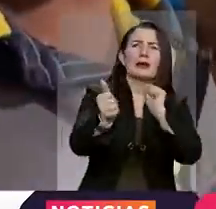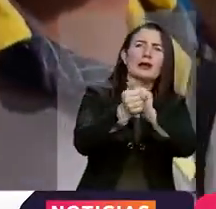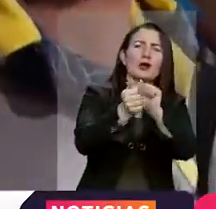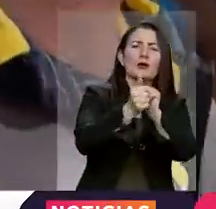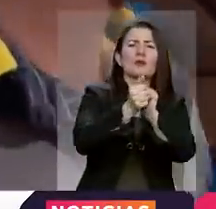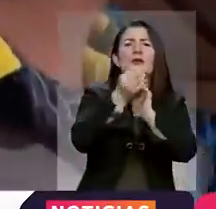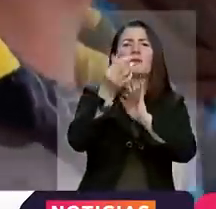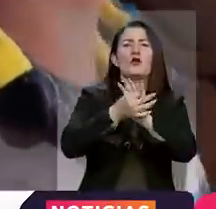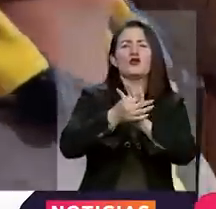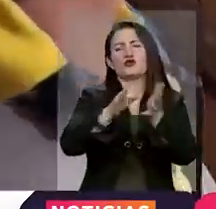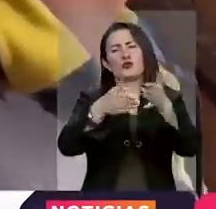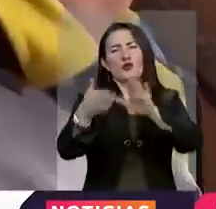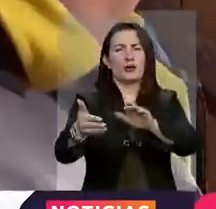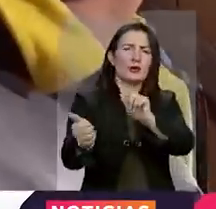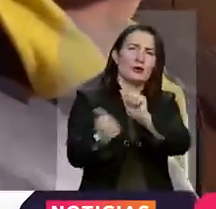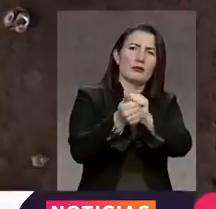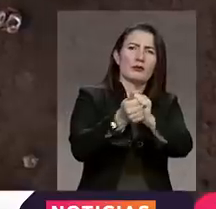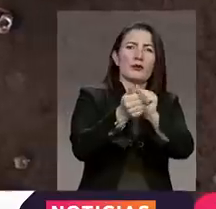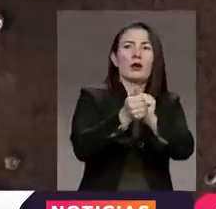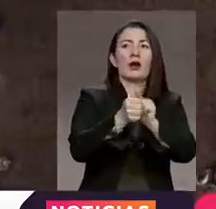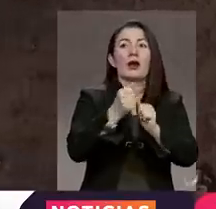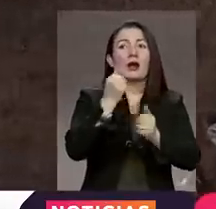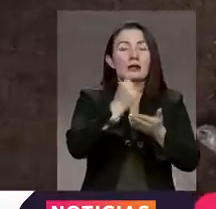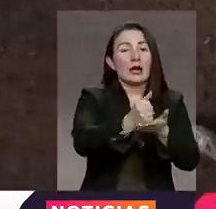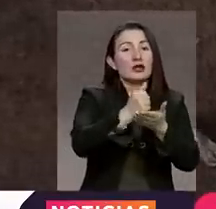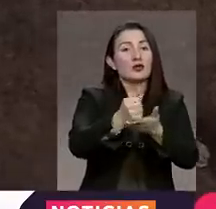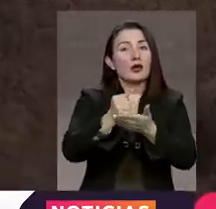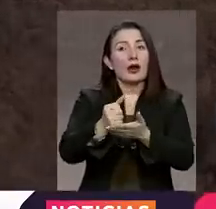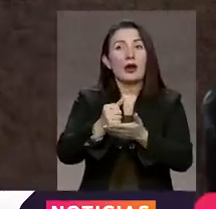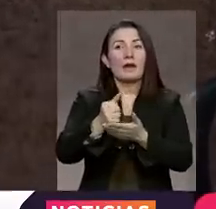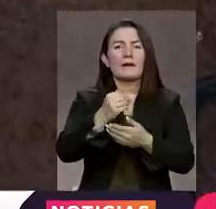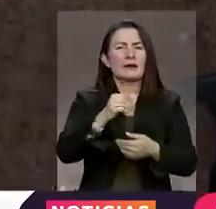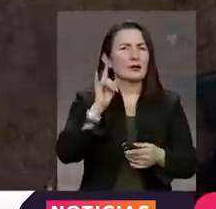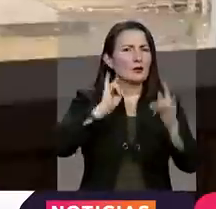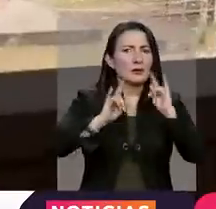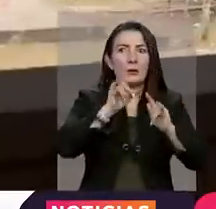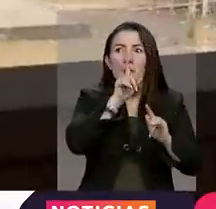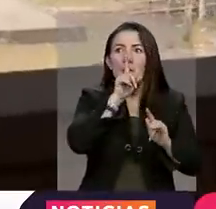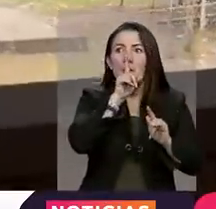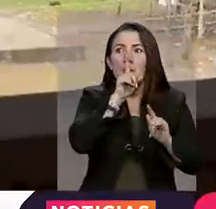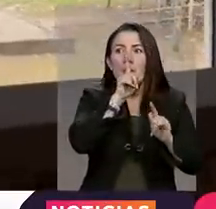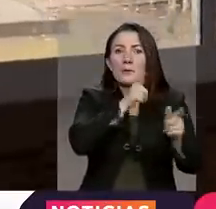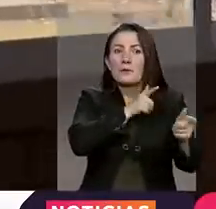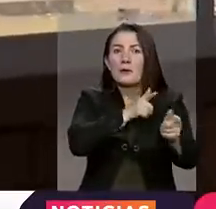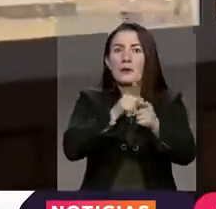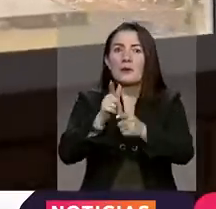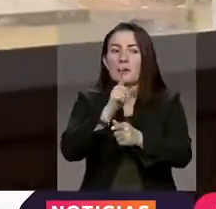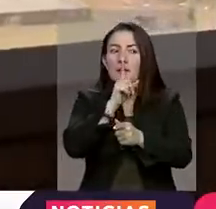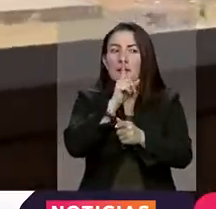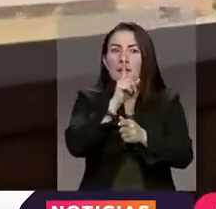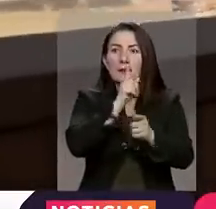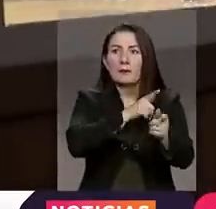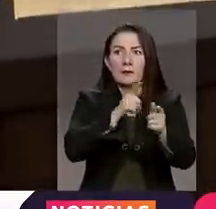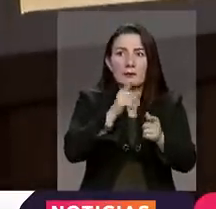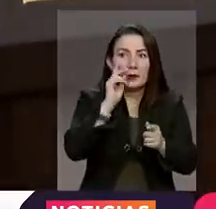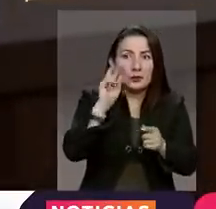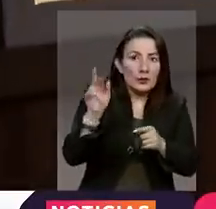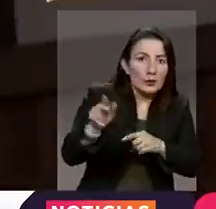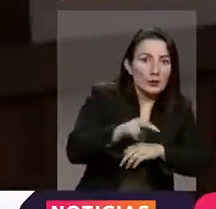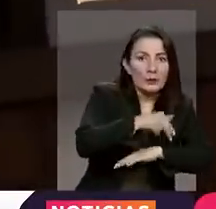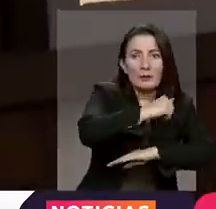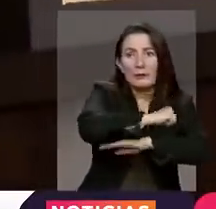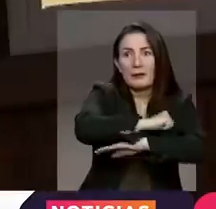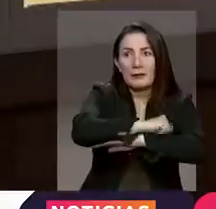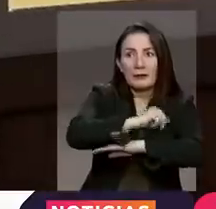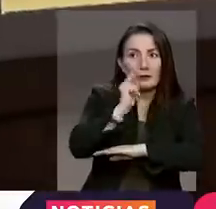ella estaba Joan intentando auxiliar a Nora cuando de repente se dejaron de escuchar tiros. Se calma la plumacera un rato, yo me asomo otra vez por